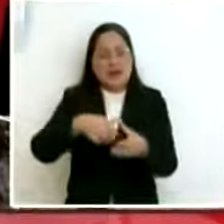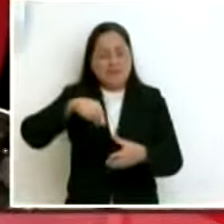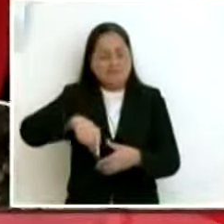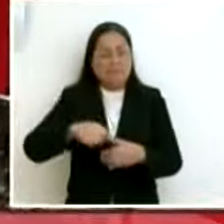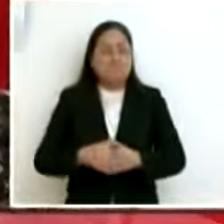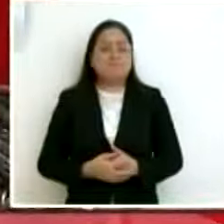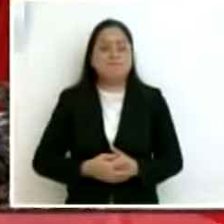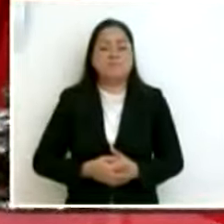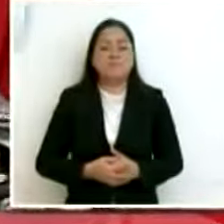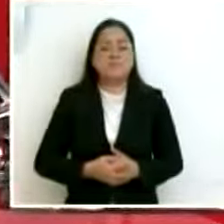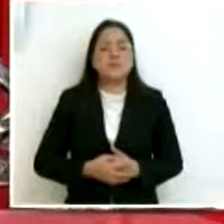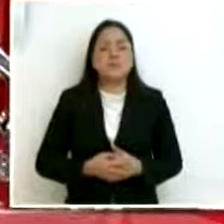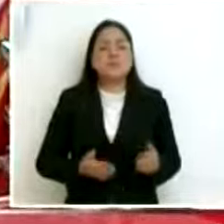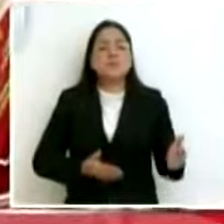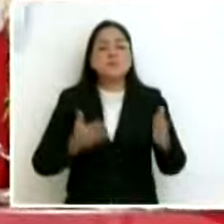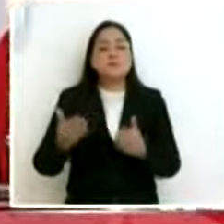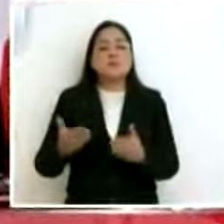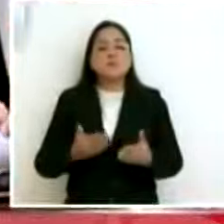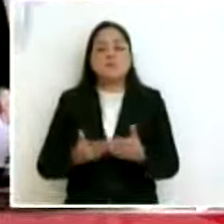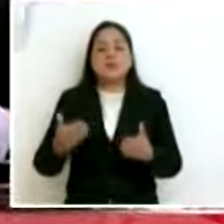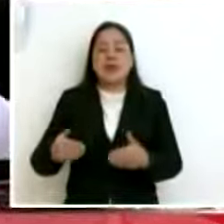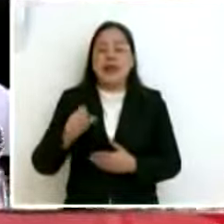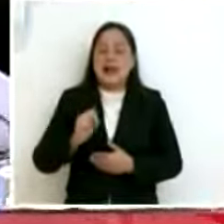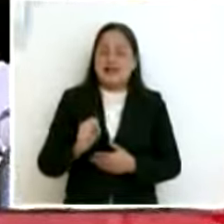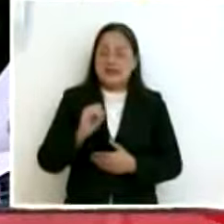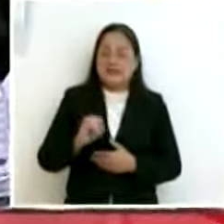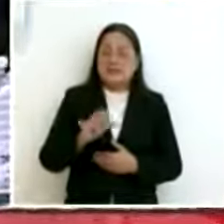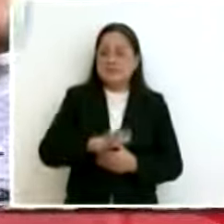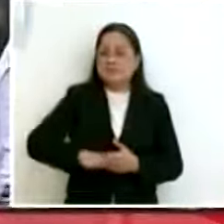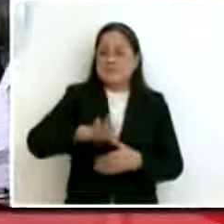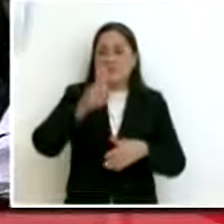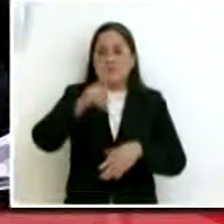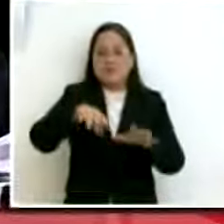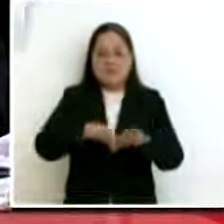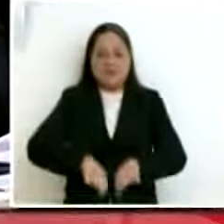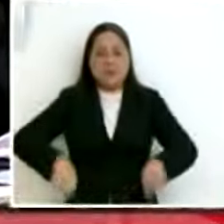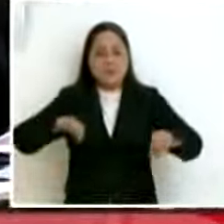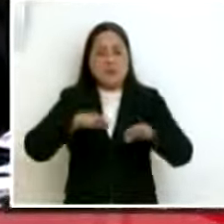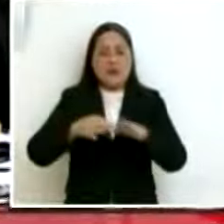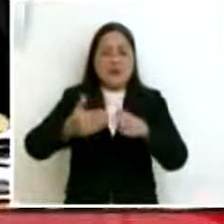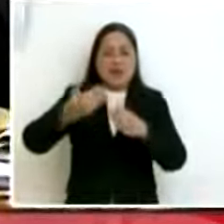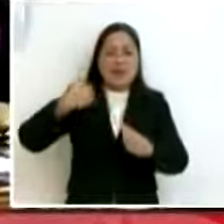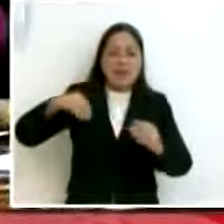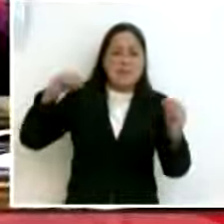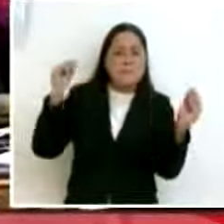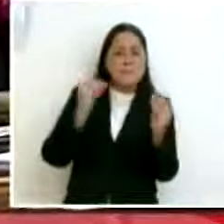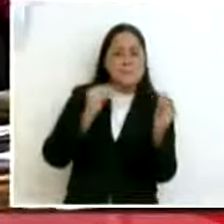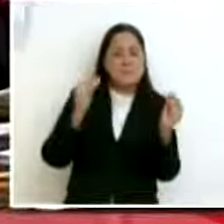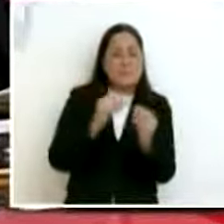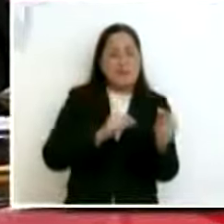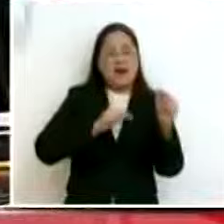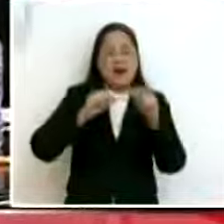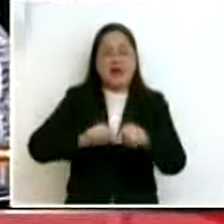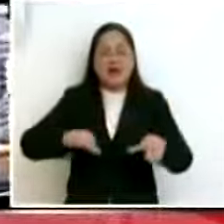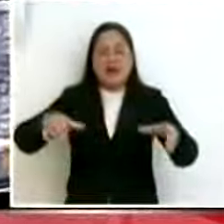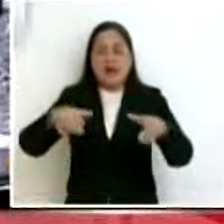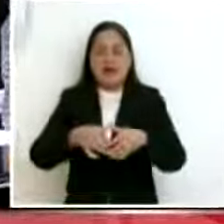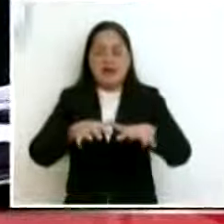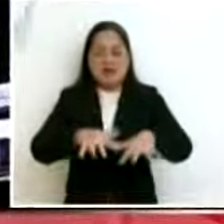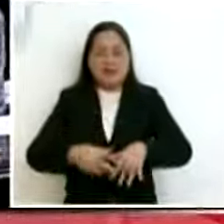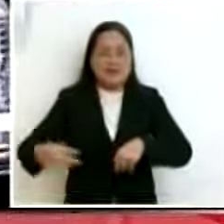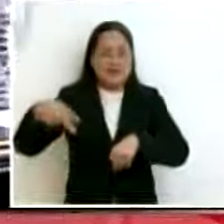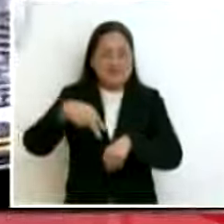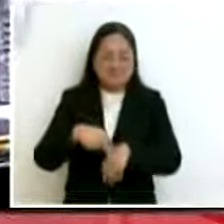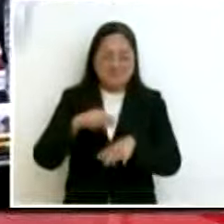Judicial. Este es un escenario importante que ya hemos debatido mucho en esta